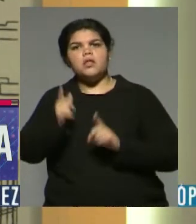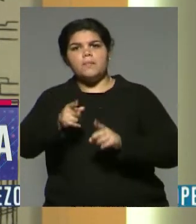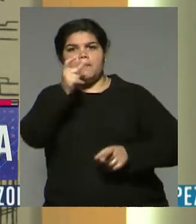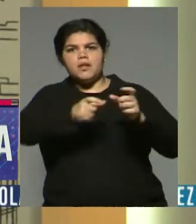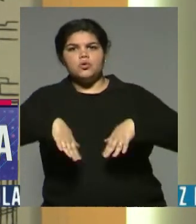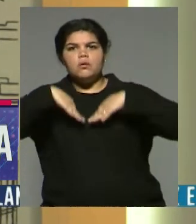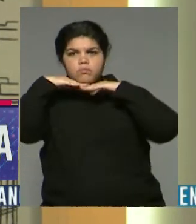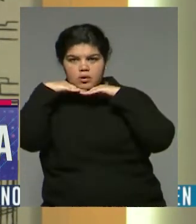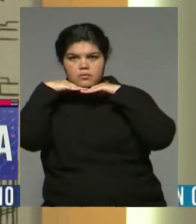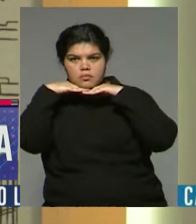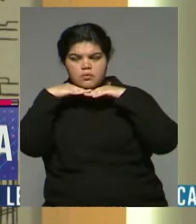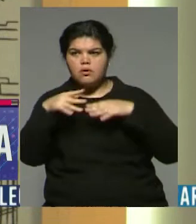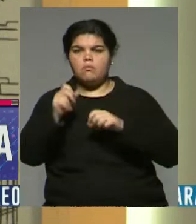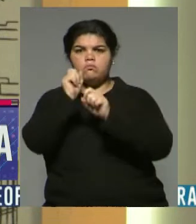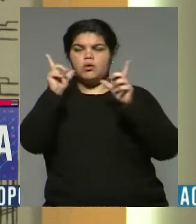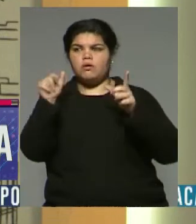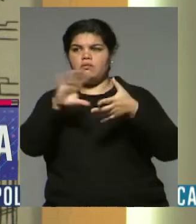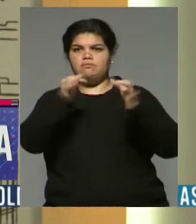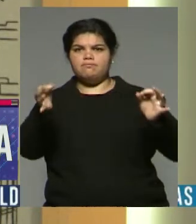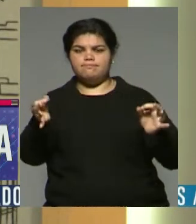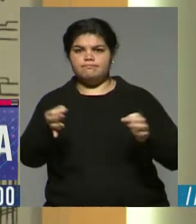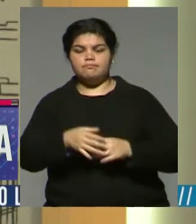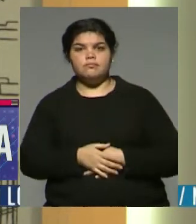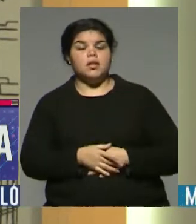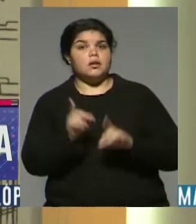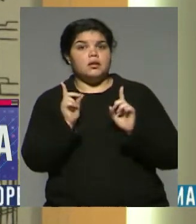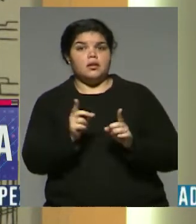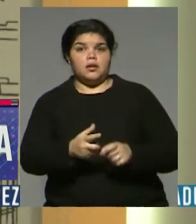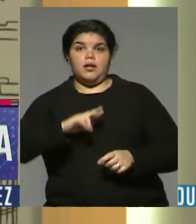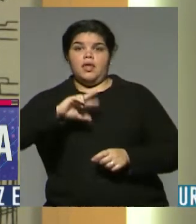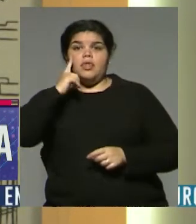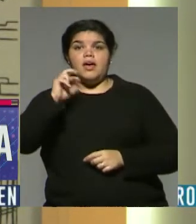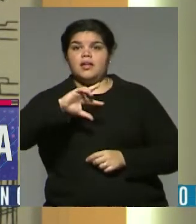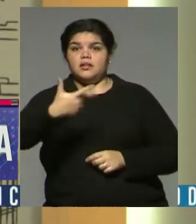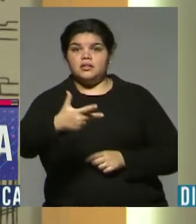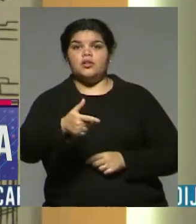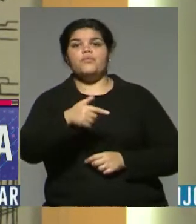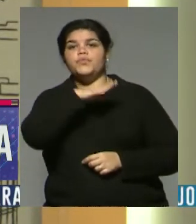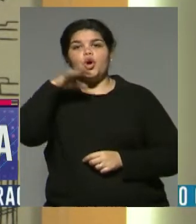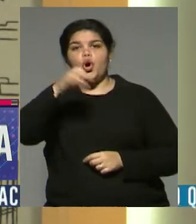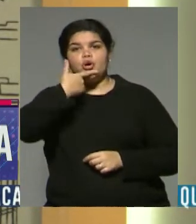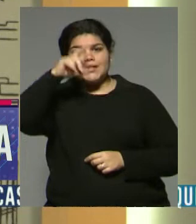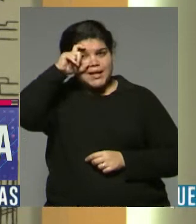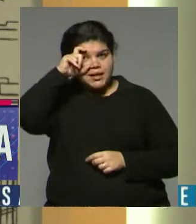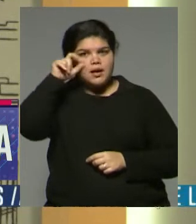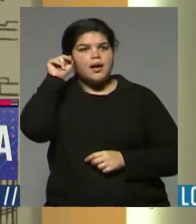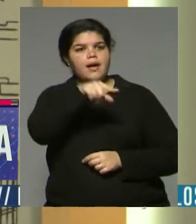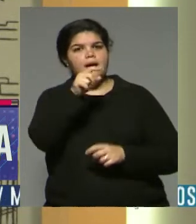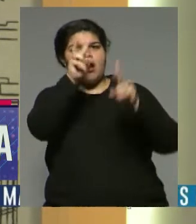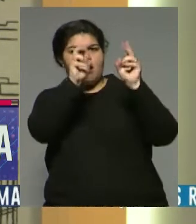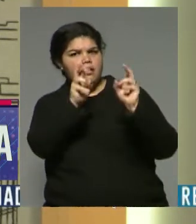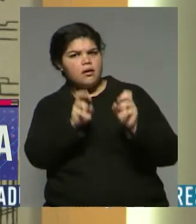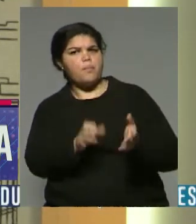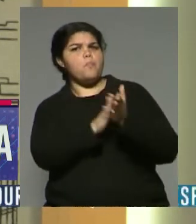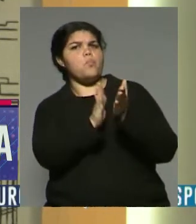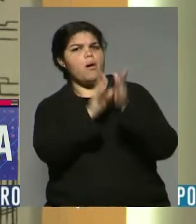audiencia. En la tercera jornada fue ahí donde estuvo José Tar, que es ingeniero mecánico, y analizó todo según las